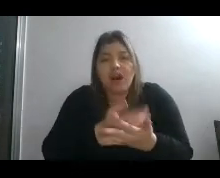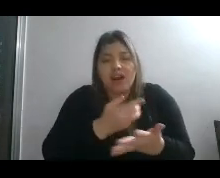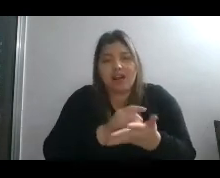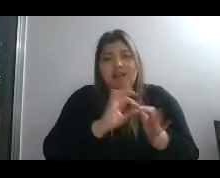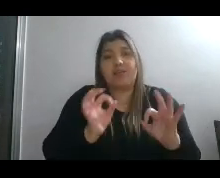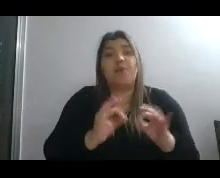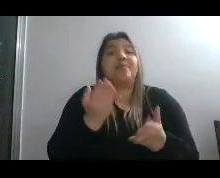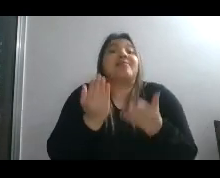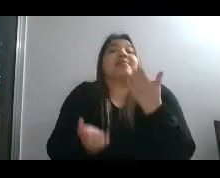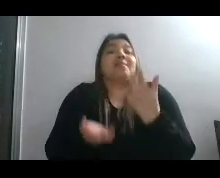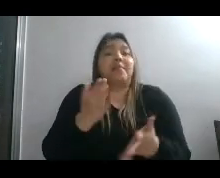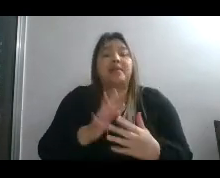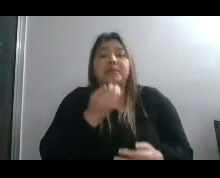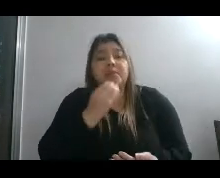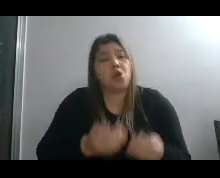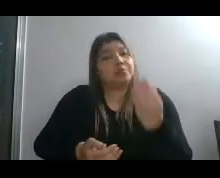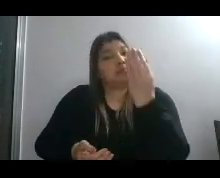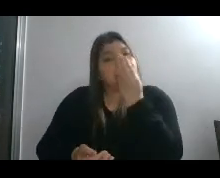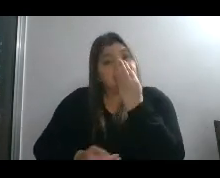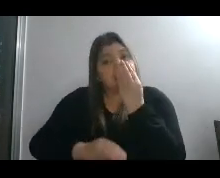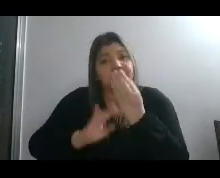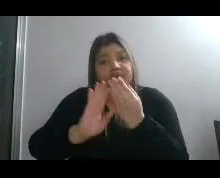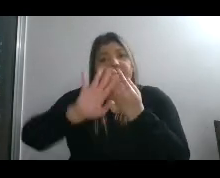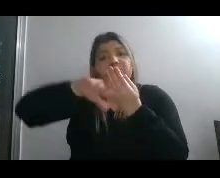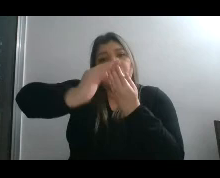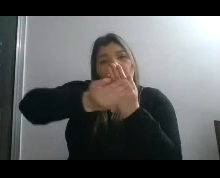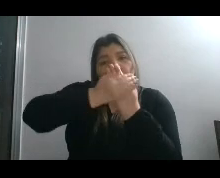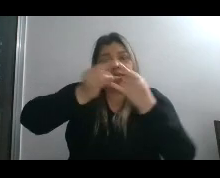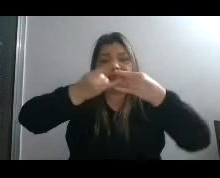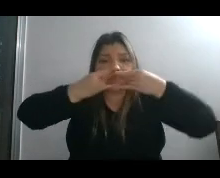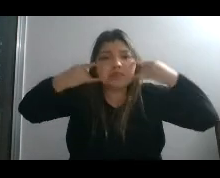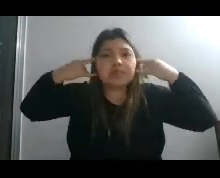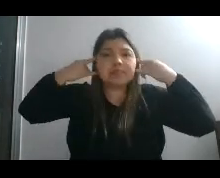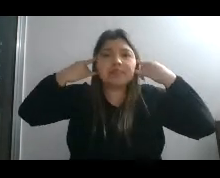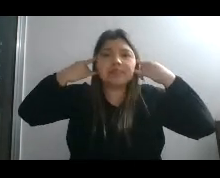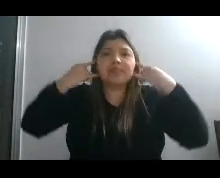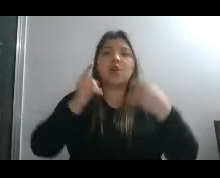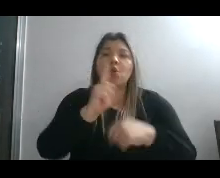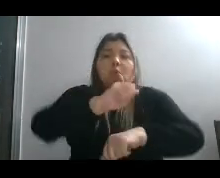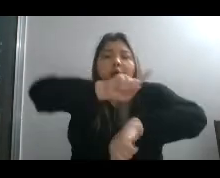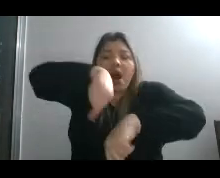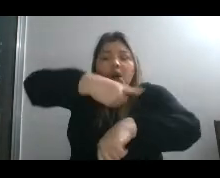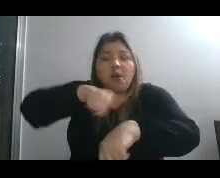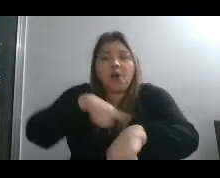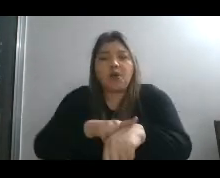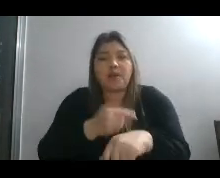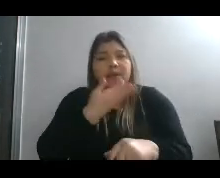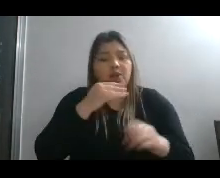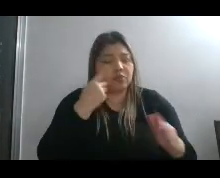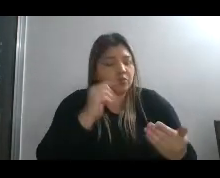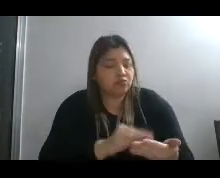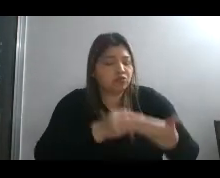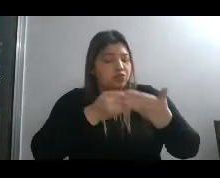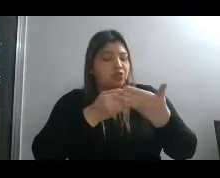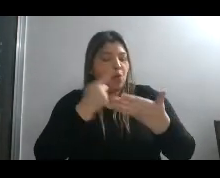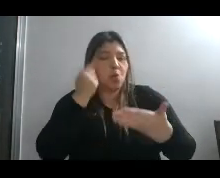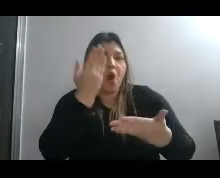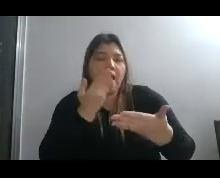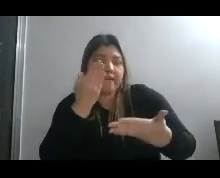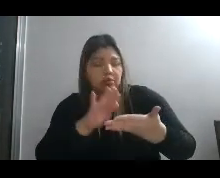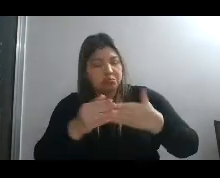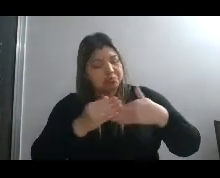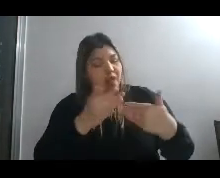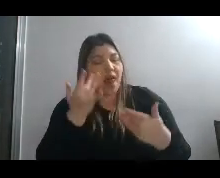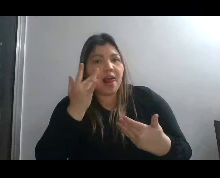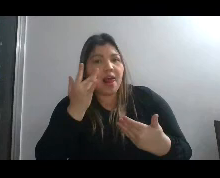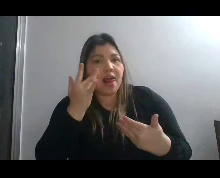convencional encima o una careta, pero más allá de las horas es tener en cuenta esas pruebas cada vez que yo me vaya a poner la mascarilla. ¿El